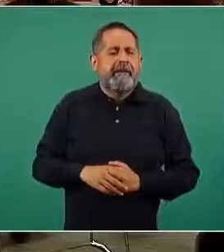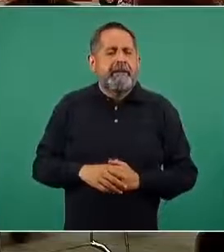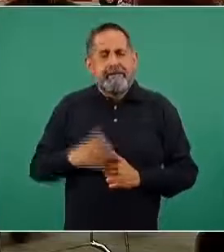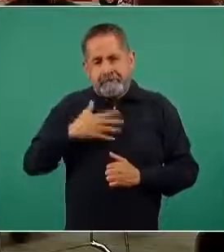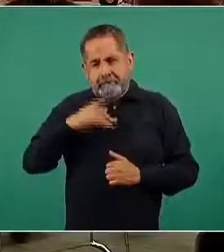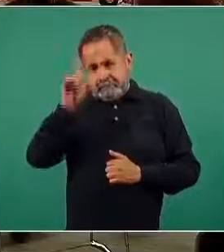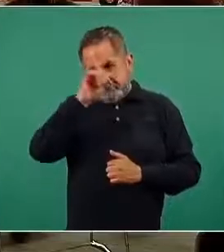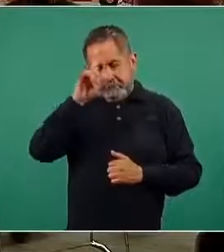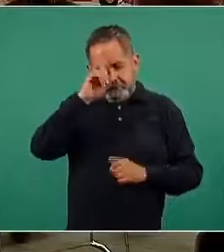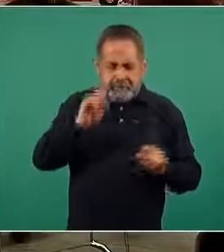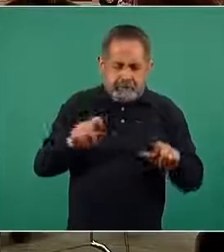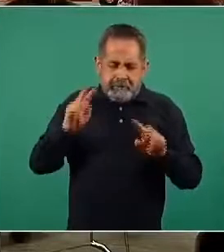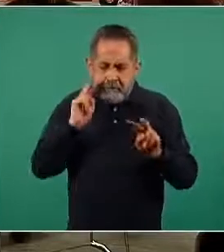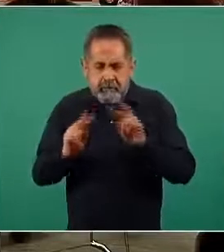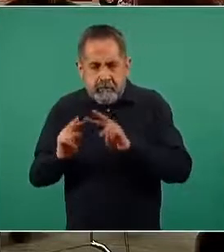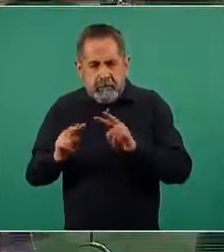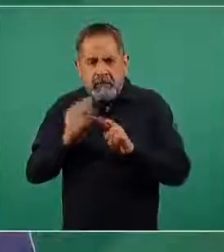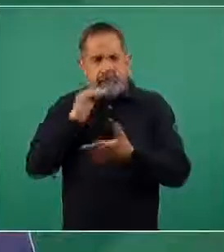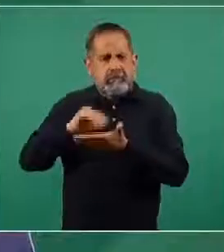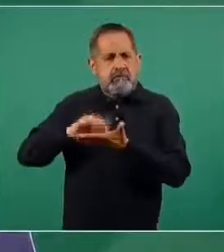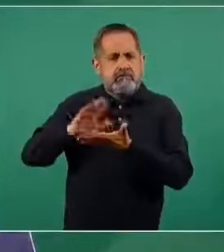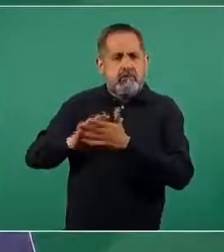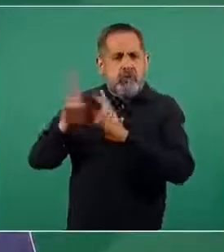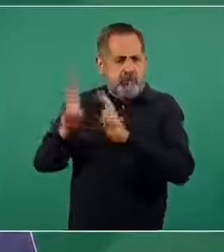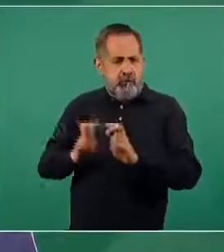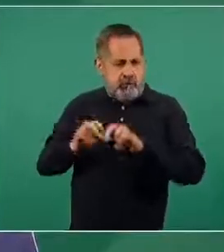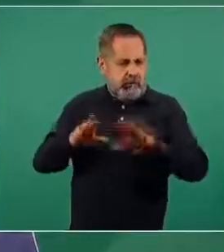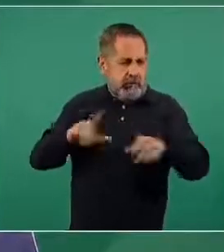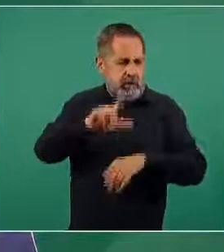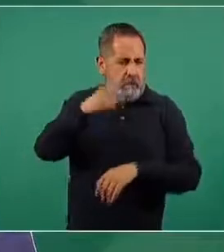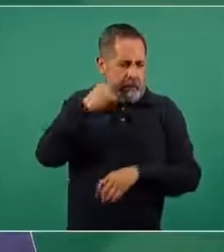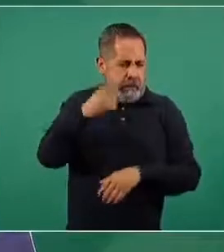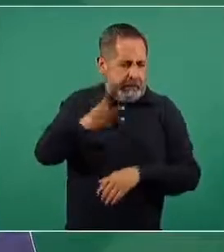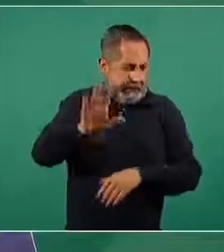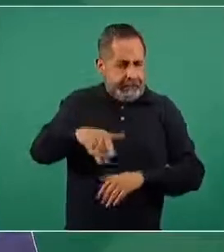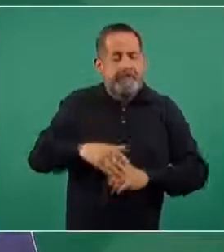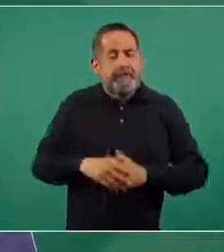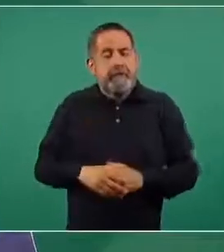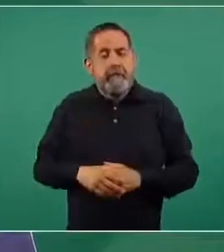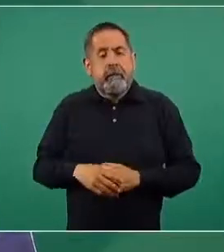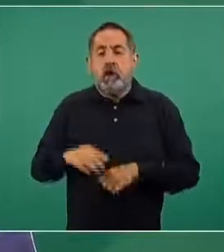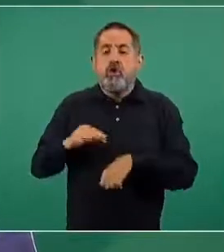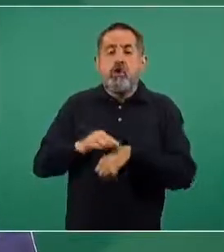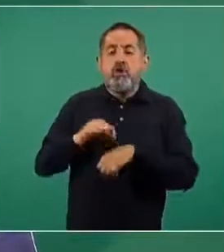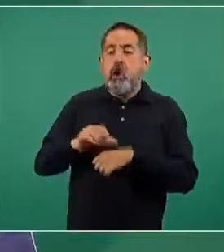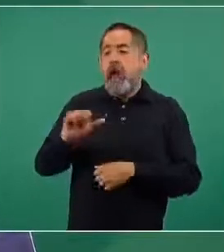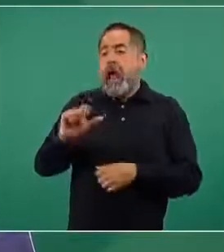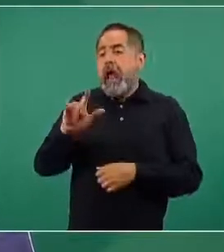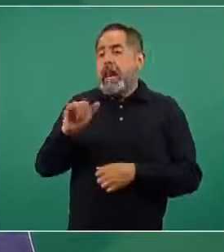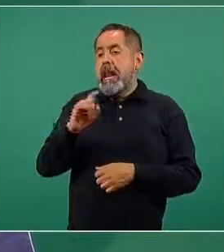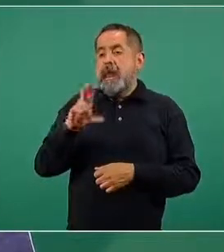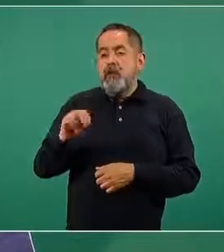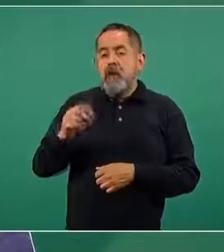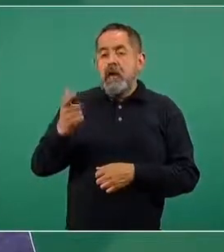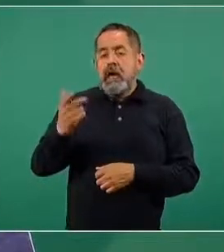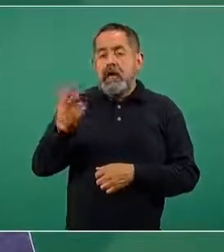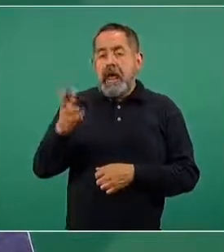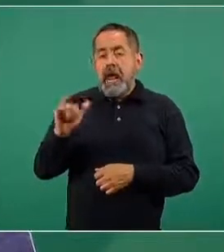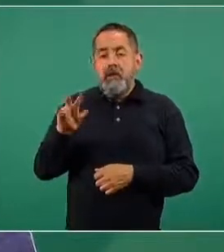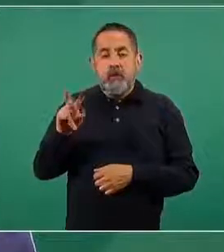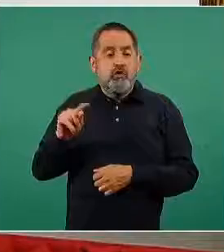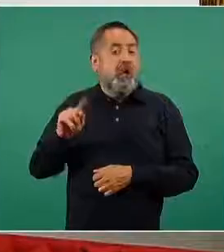Les recomiendo que lo vean, seguramente va a quedar ahí a disposición. Tuvimos el privilegio de que el doctor Alejandro Cravioto Quintana, quien